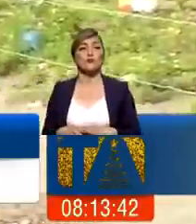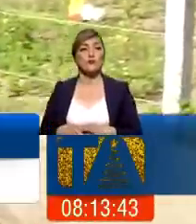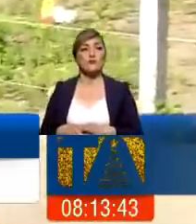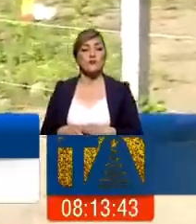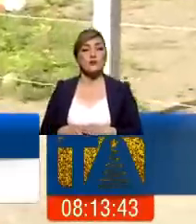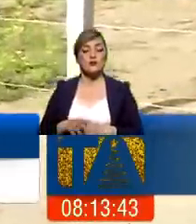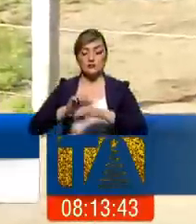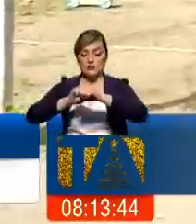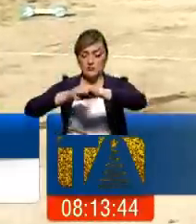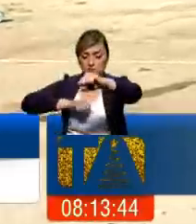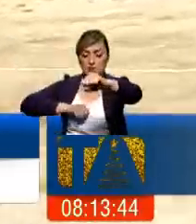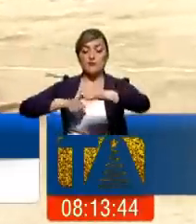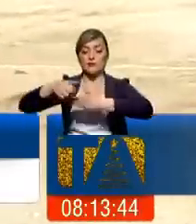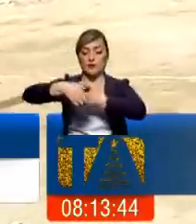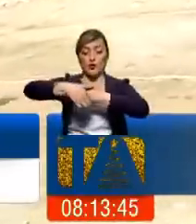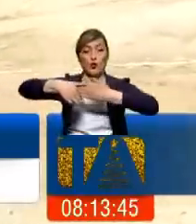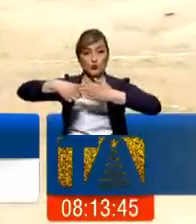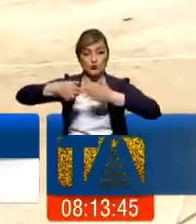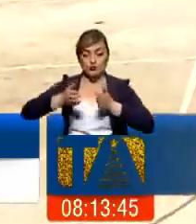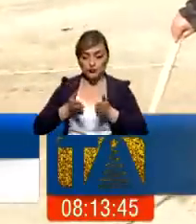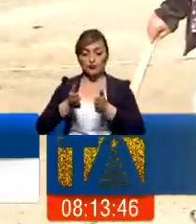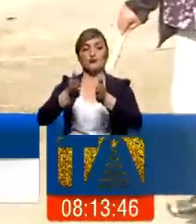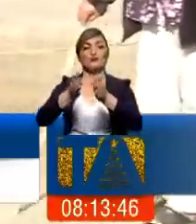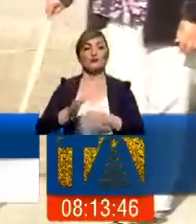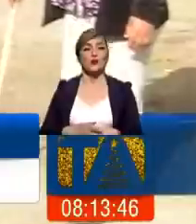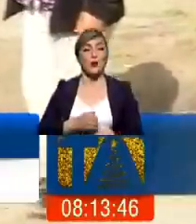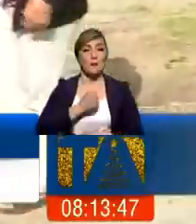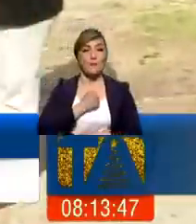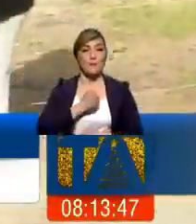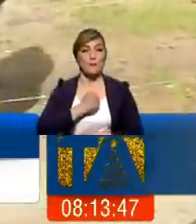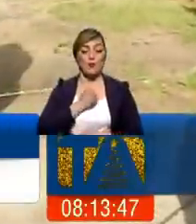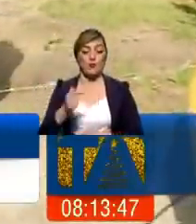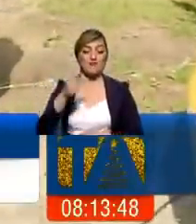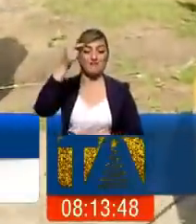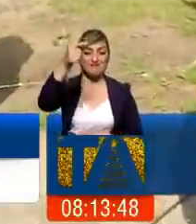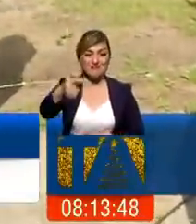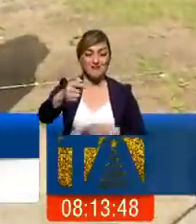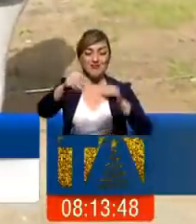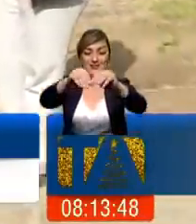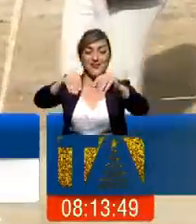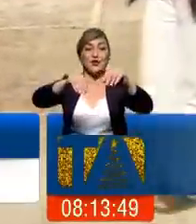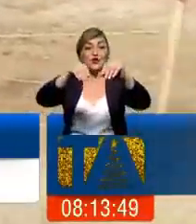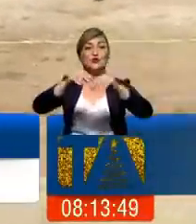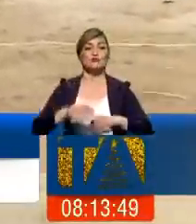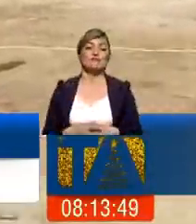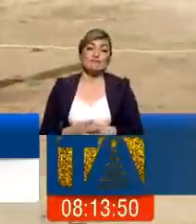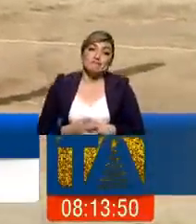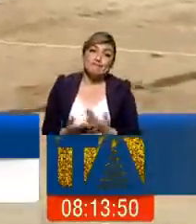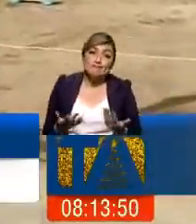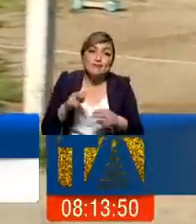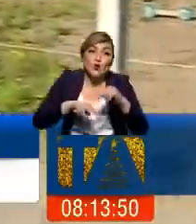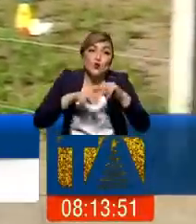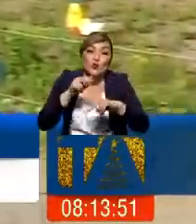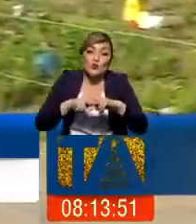cuentan en sus planos con este trazado vial. Sin embargo, el propietario de este lote de acá atrás construyó en media vía